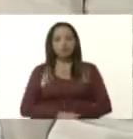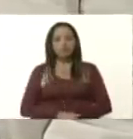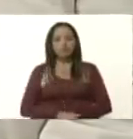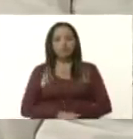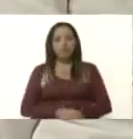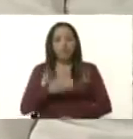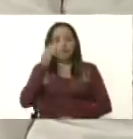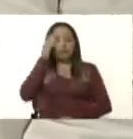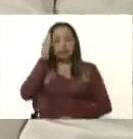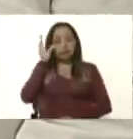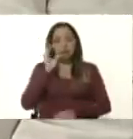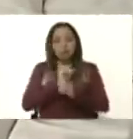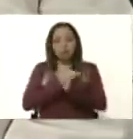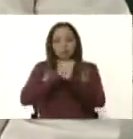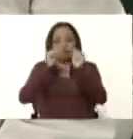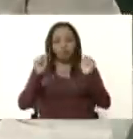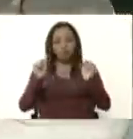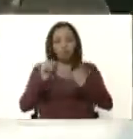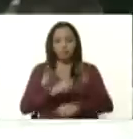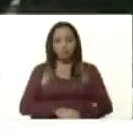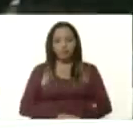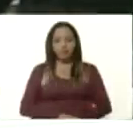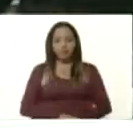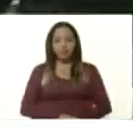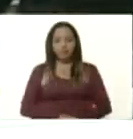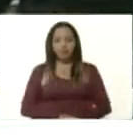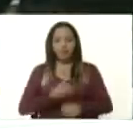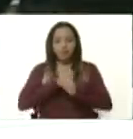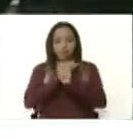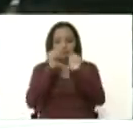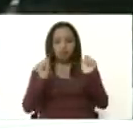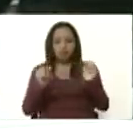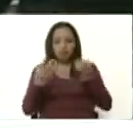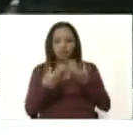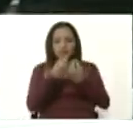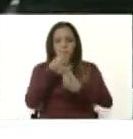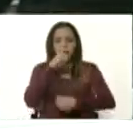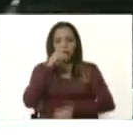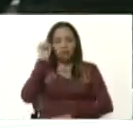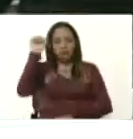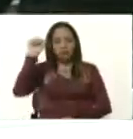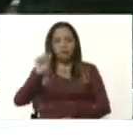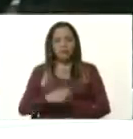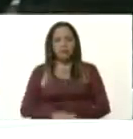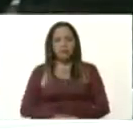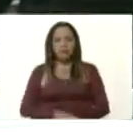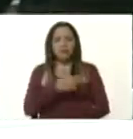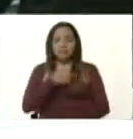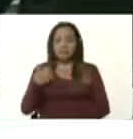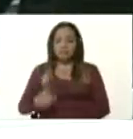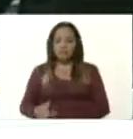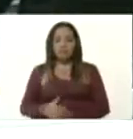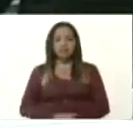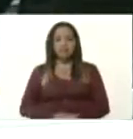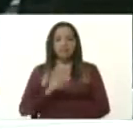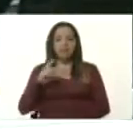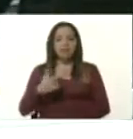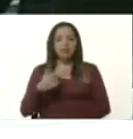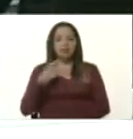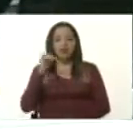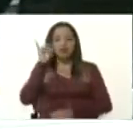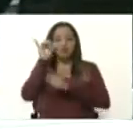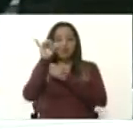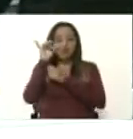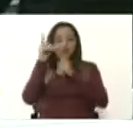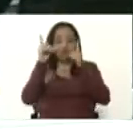está amaneciendo, amaneciendo con Maduro, en China. Y también por YouTube, canal de